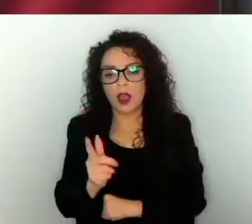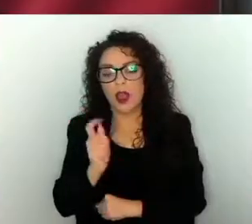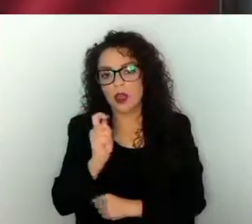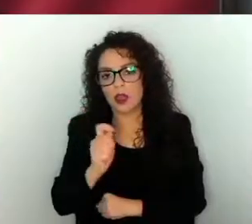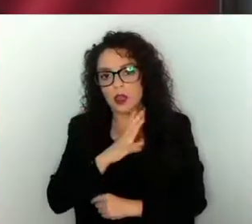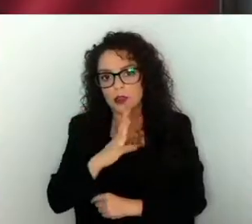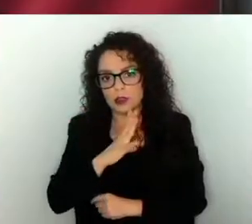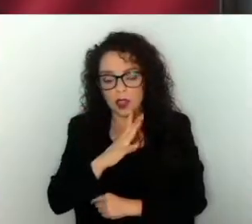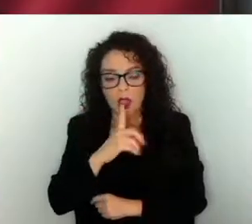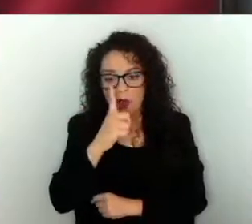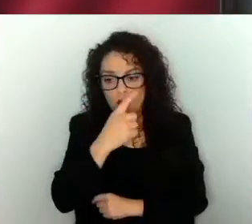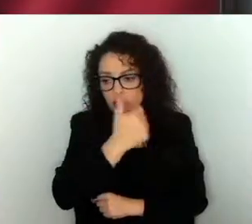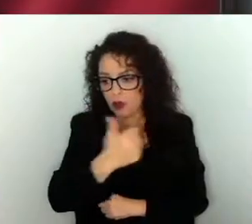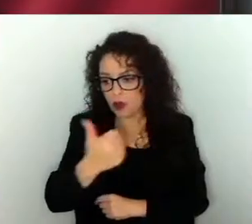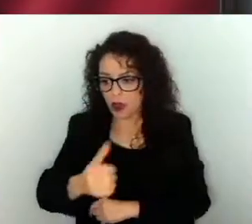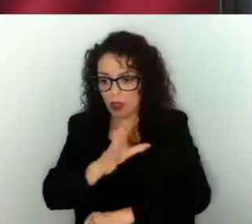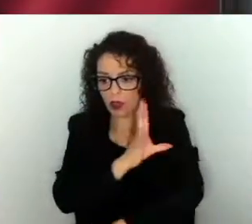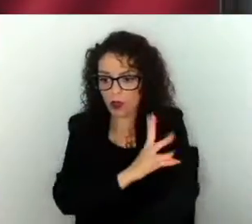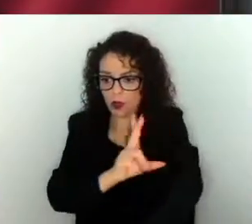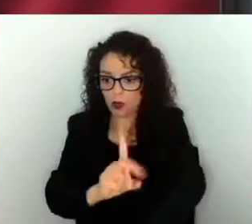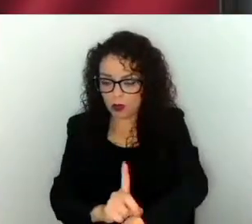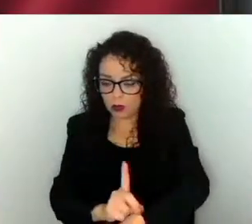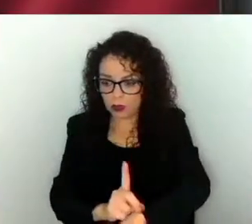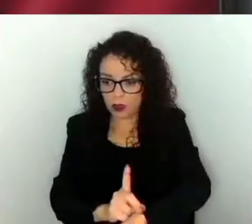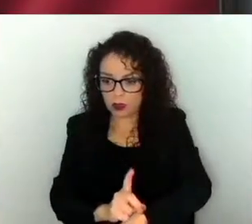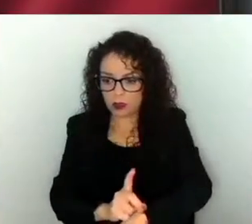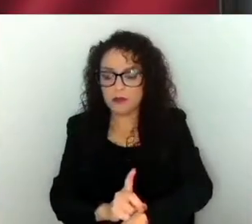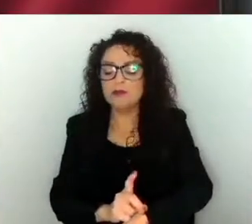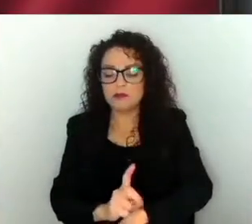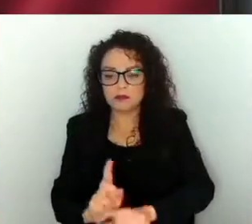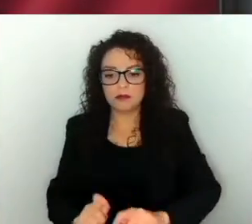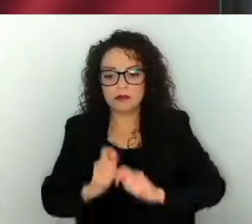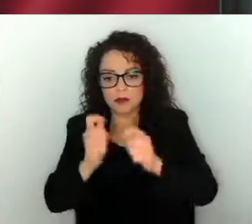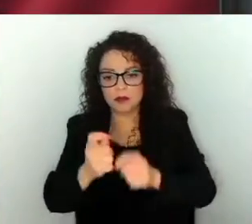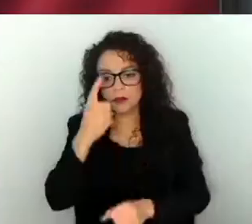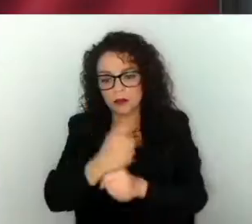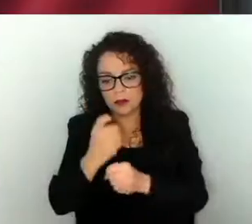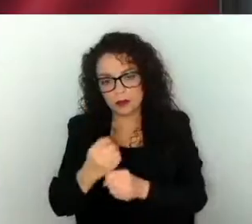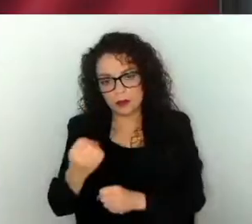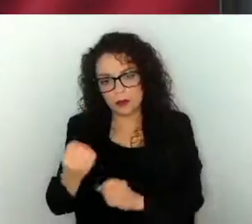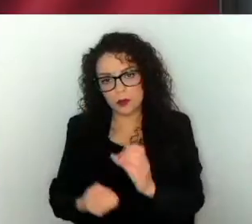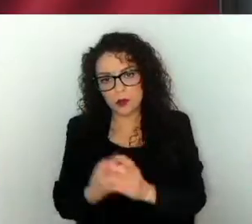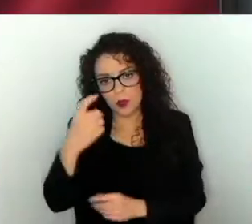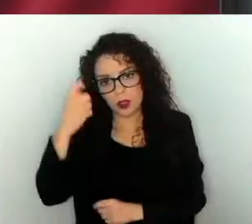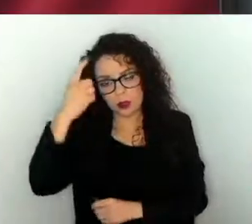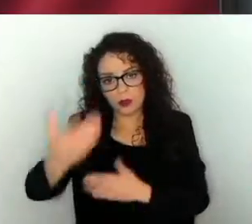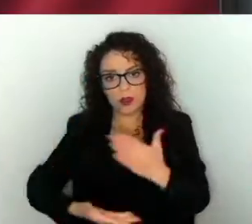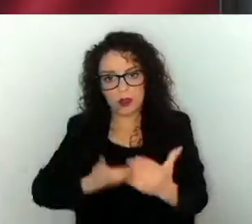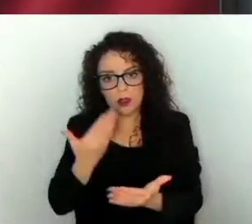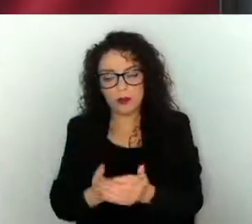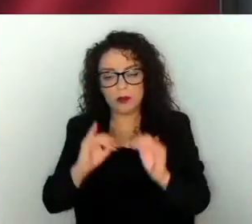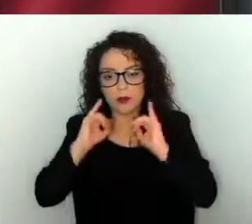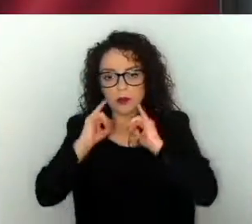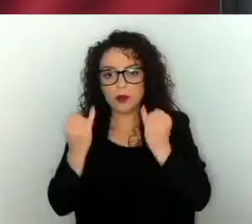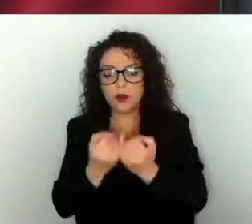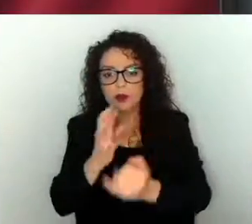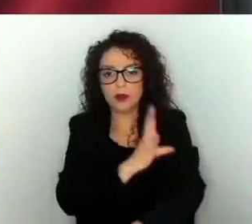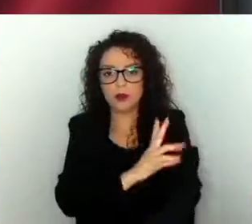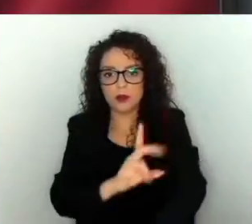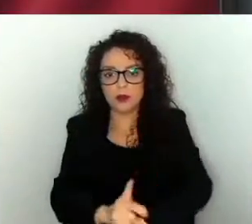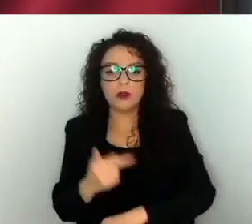nos permitimos formular la presente iniciativa de decreto para integrar la Junta de Coordinación Política y elegir